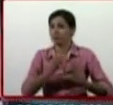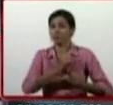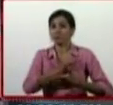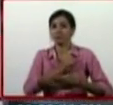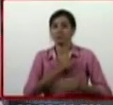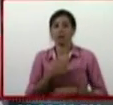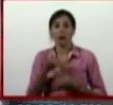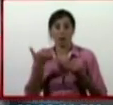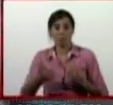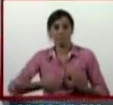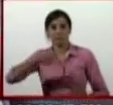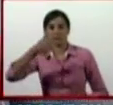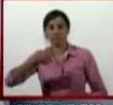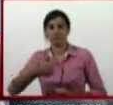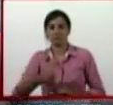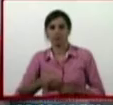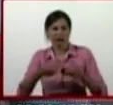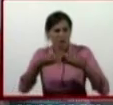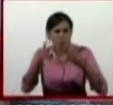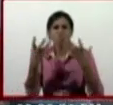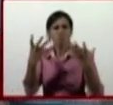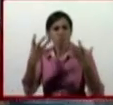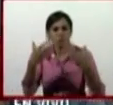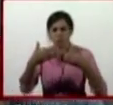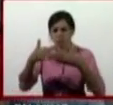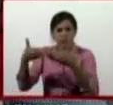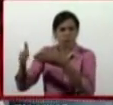vez más diseminado por el país.